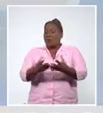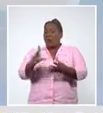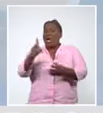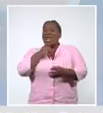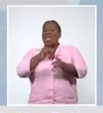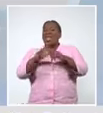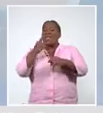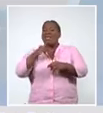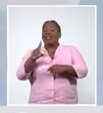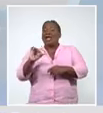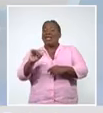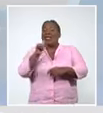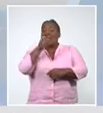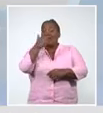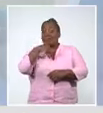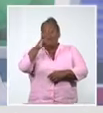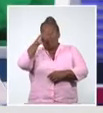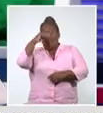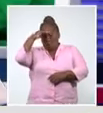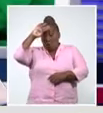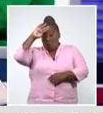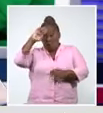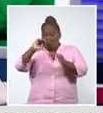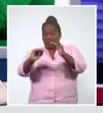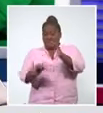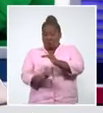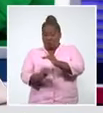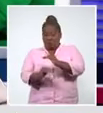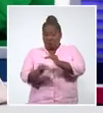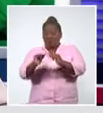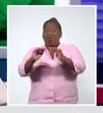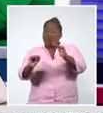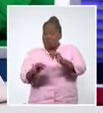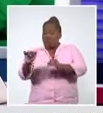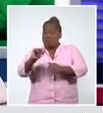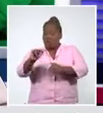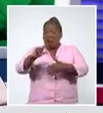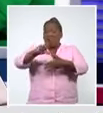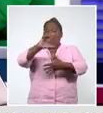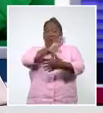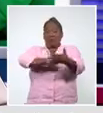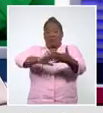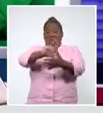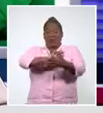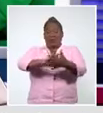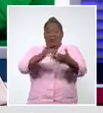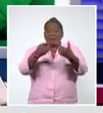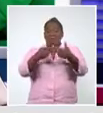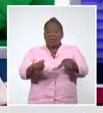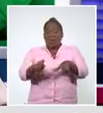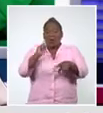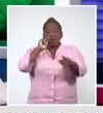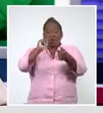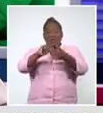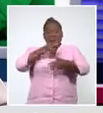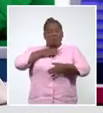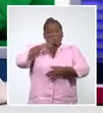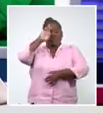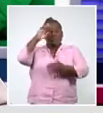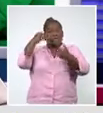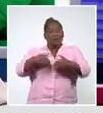inferior todavía más a la de las Américas, 2,37%, pero elevada para nuestros propósitos y para lo que